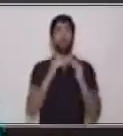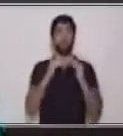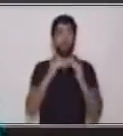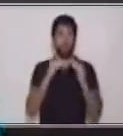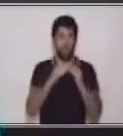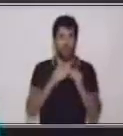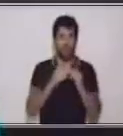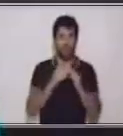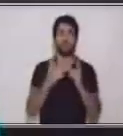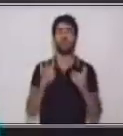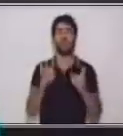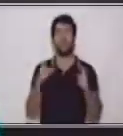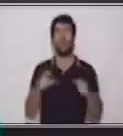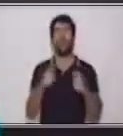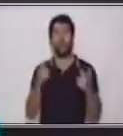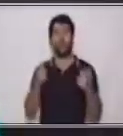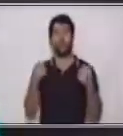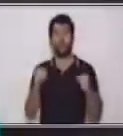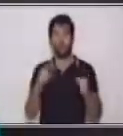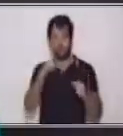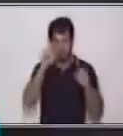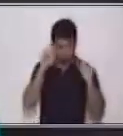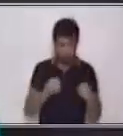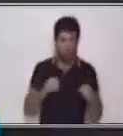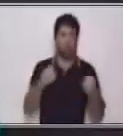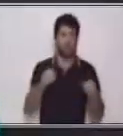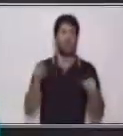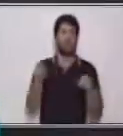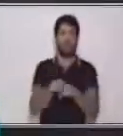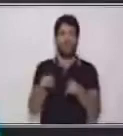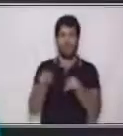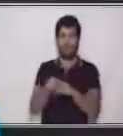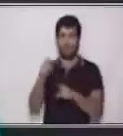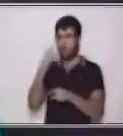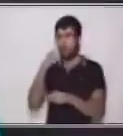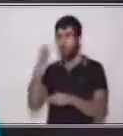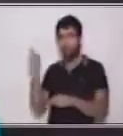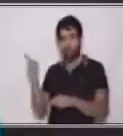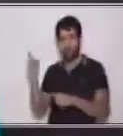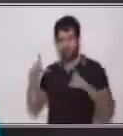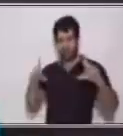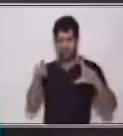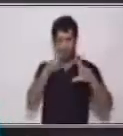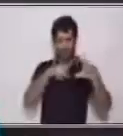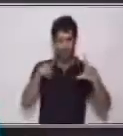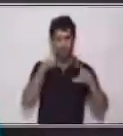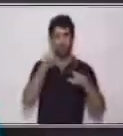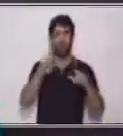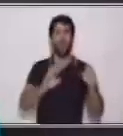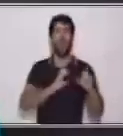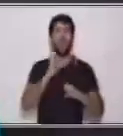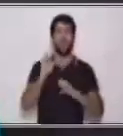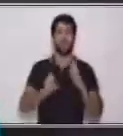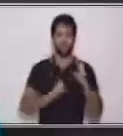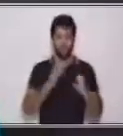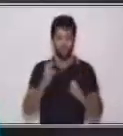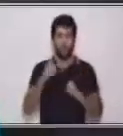está a la par tuya, pueden hacer la emoción que nos va a indicar la ruleta.